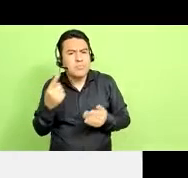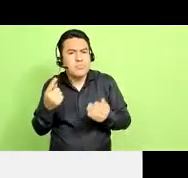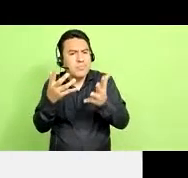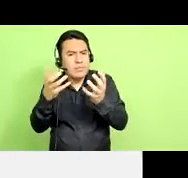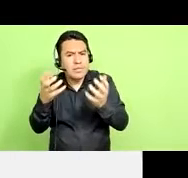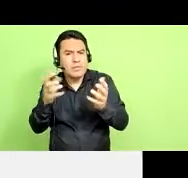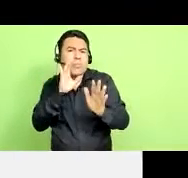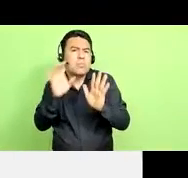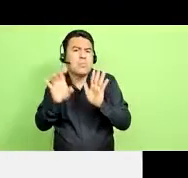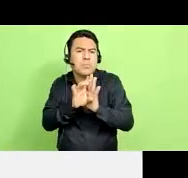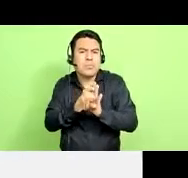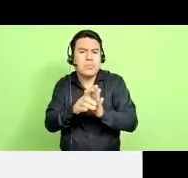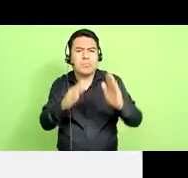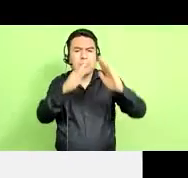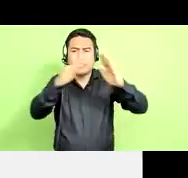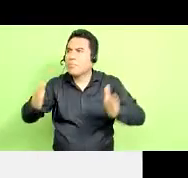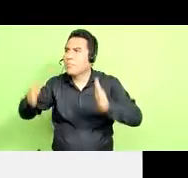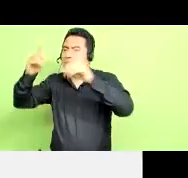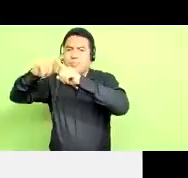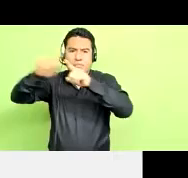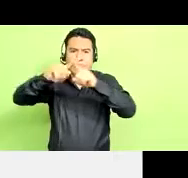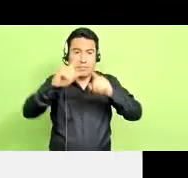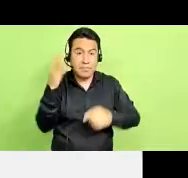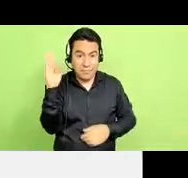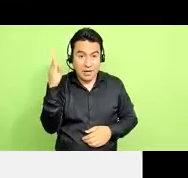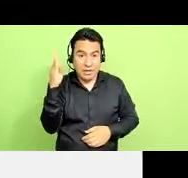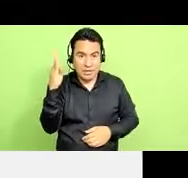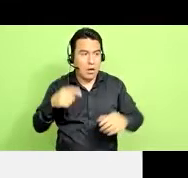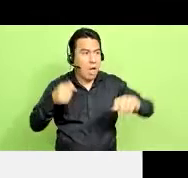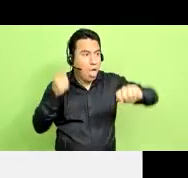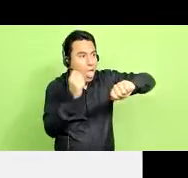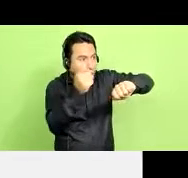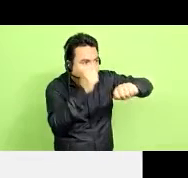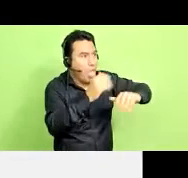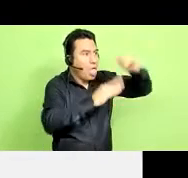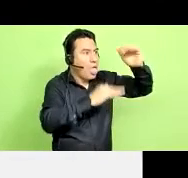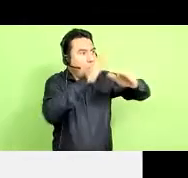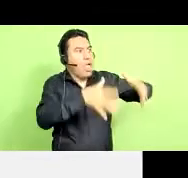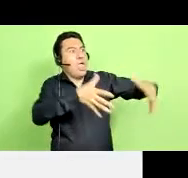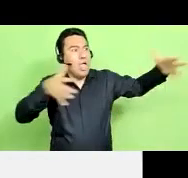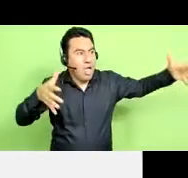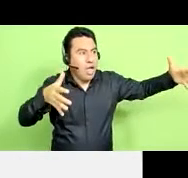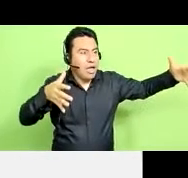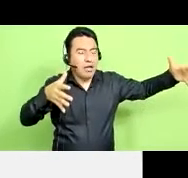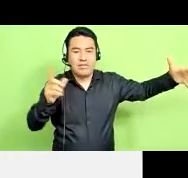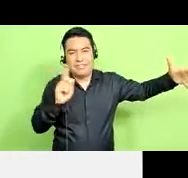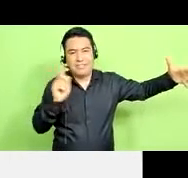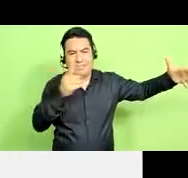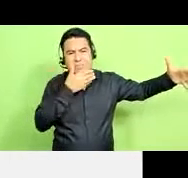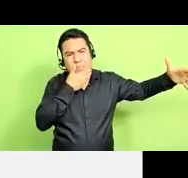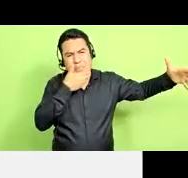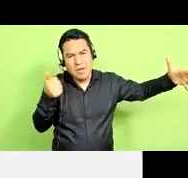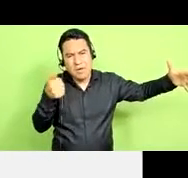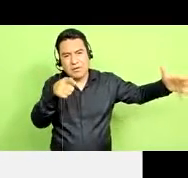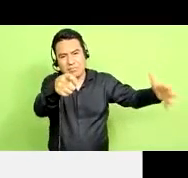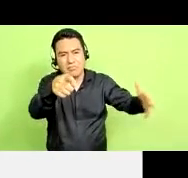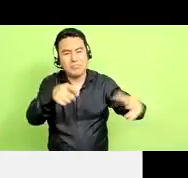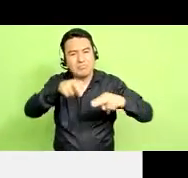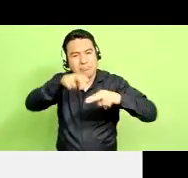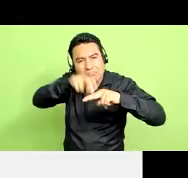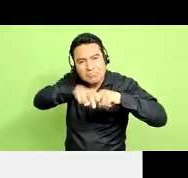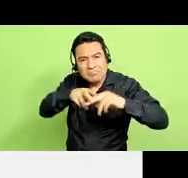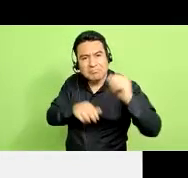mismo para que se hagan las ampliaciones del servicio químico un poco mayor se está realizando que